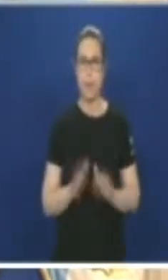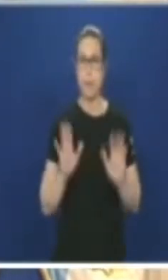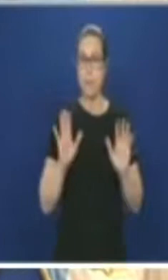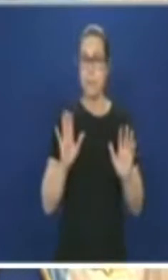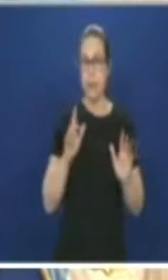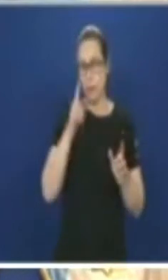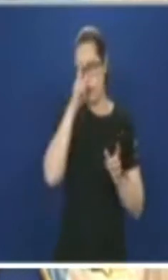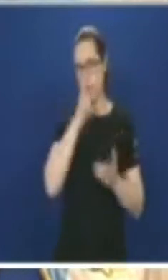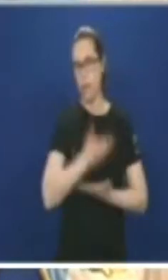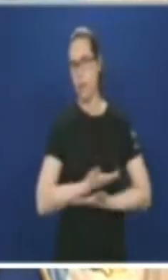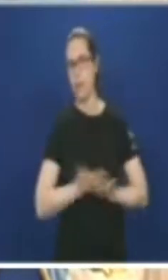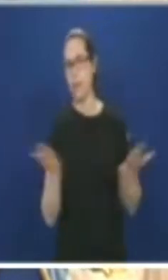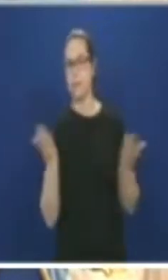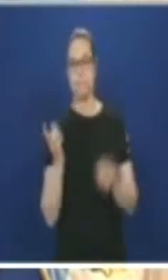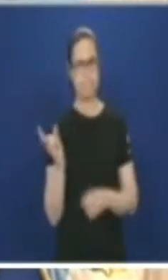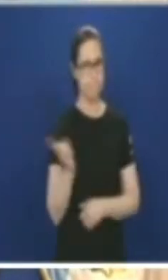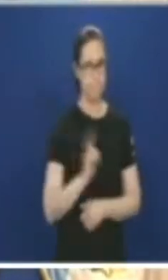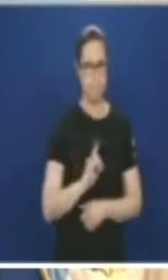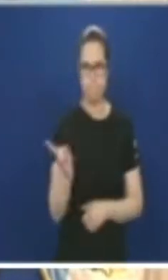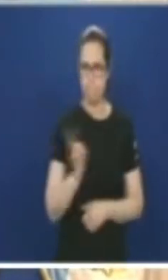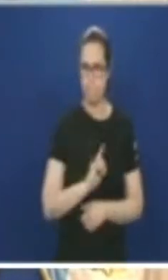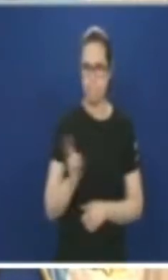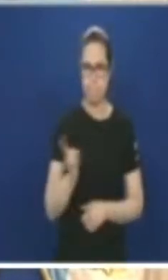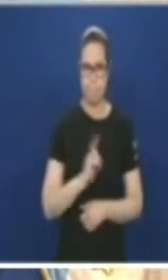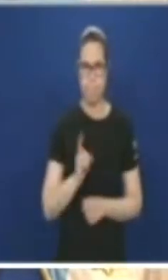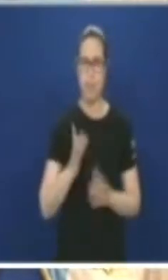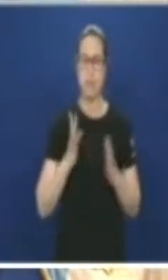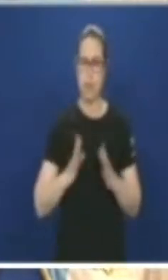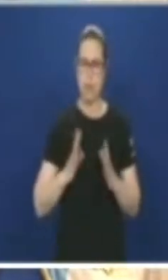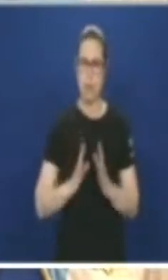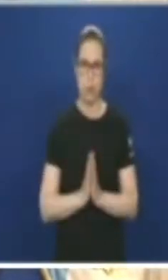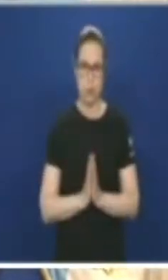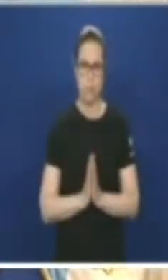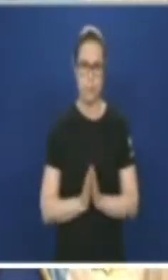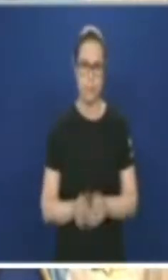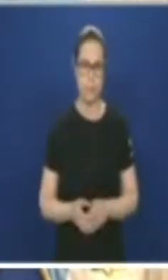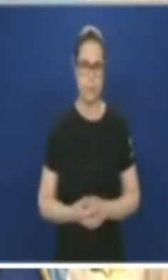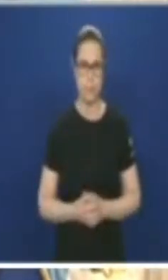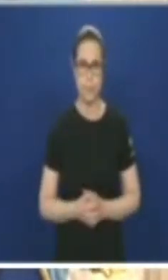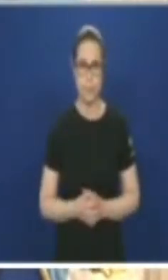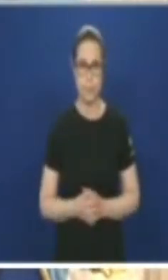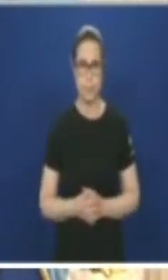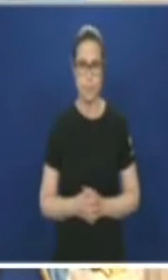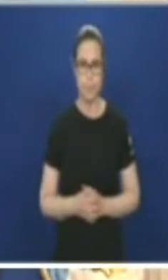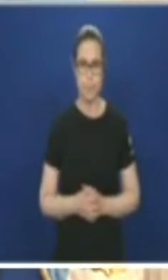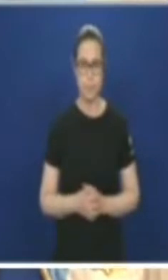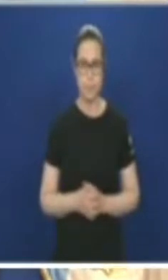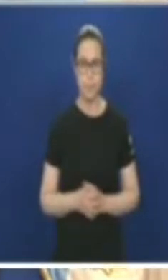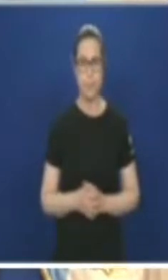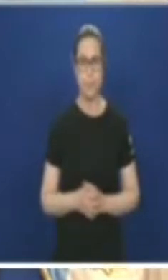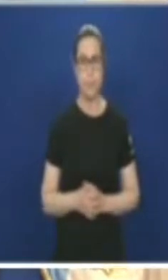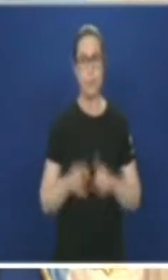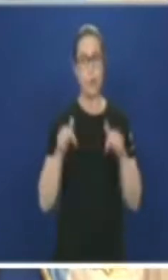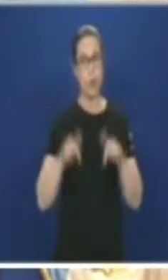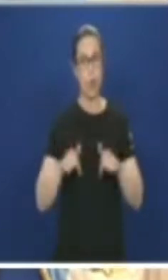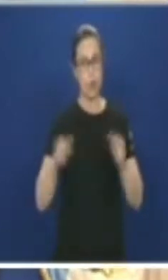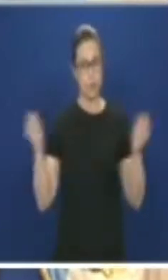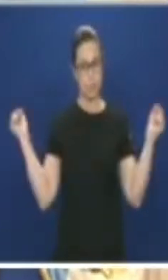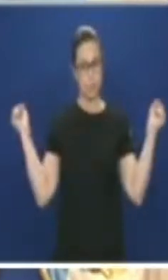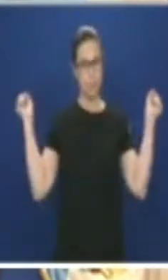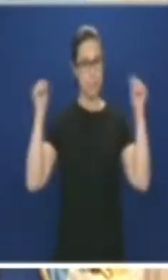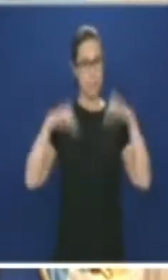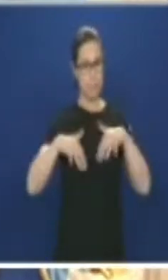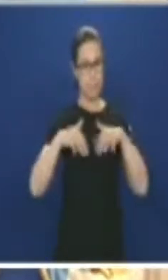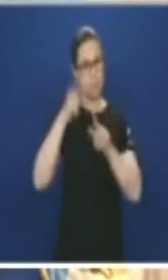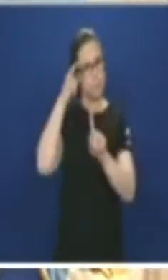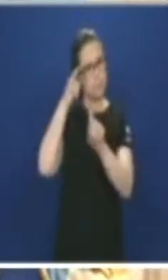garda. Non baixar a garda, por favor. Dámonos cita para proceder á entrega da